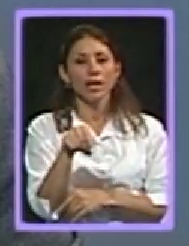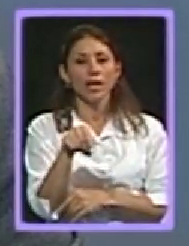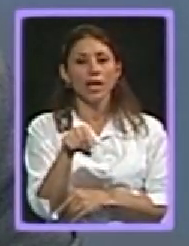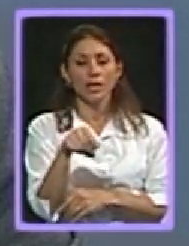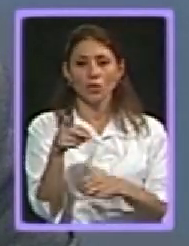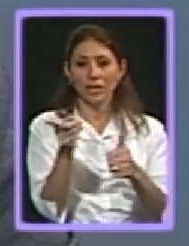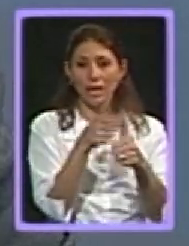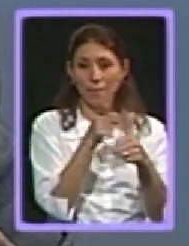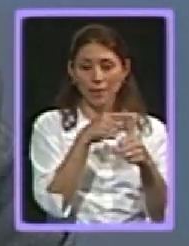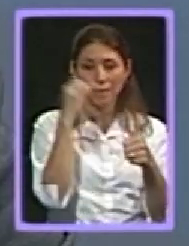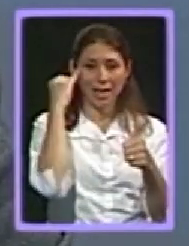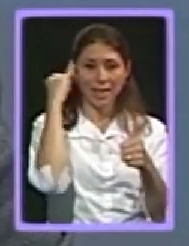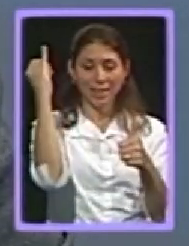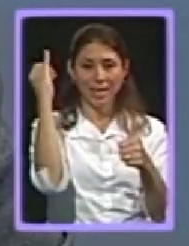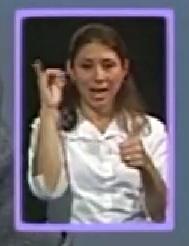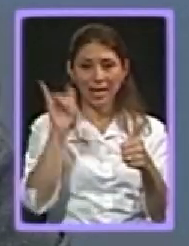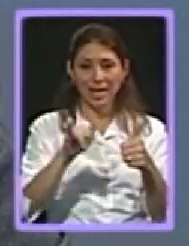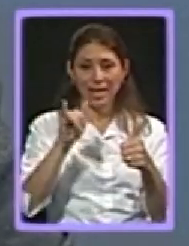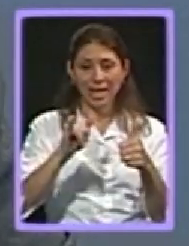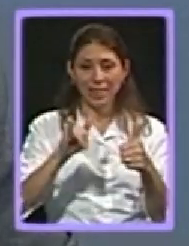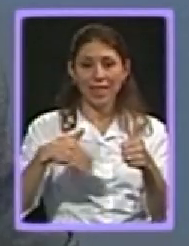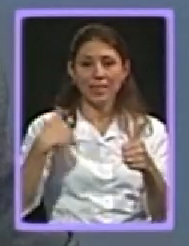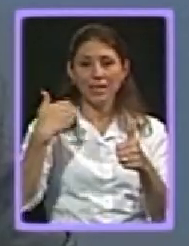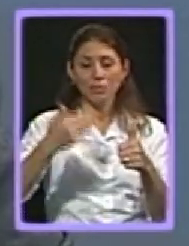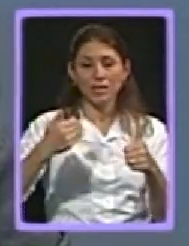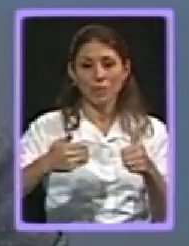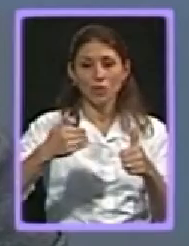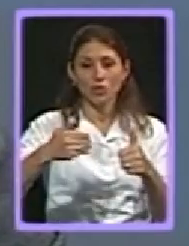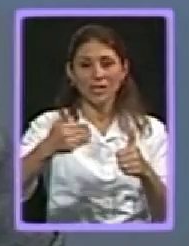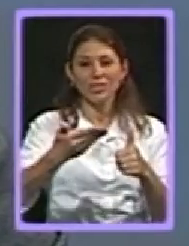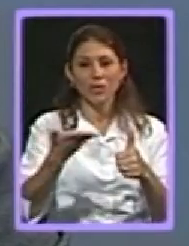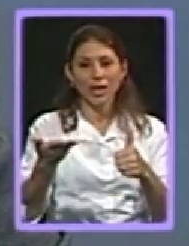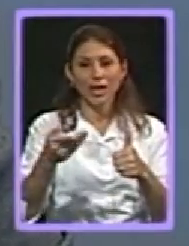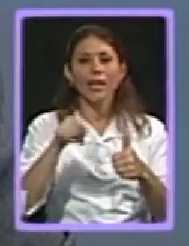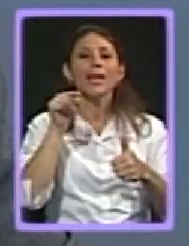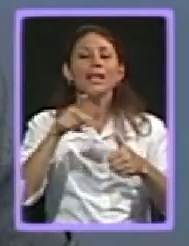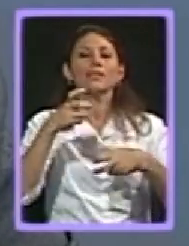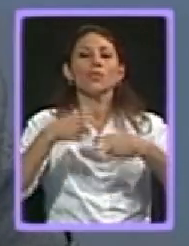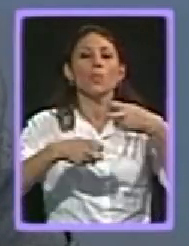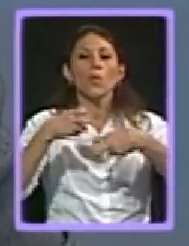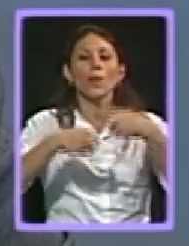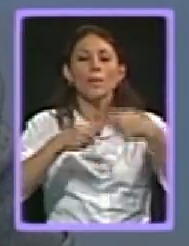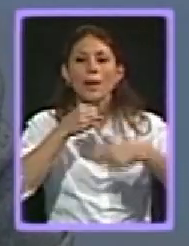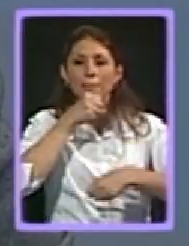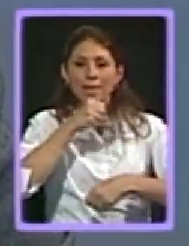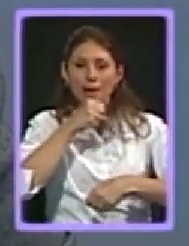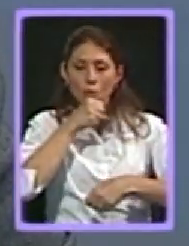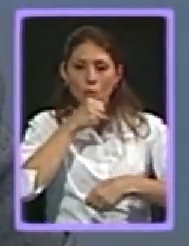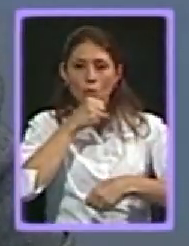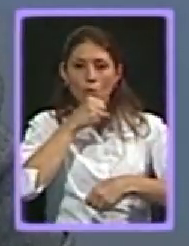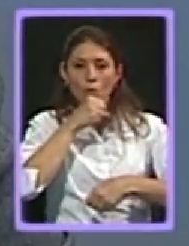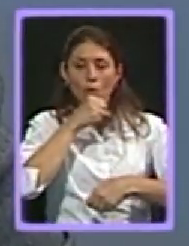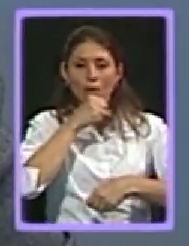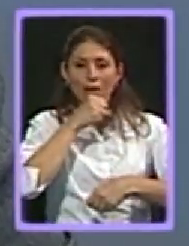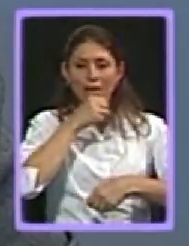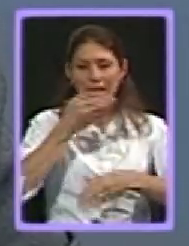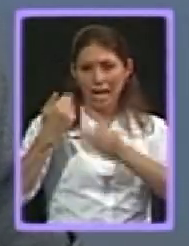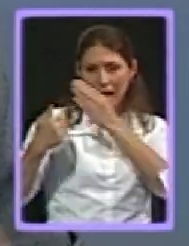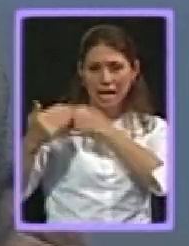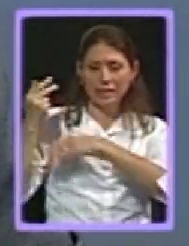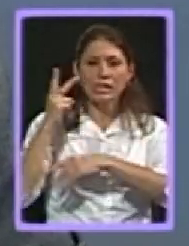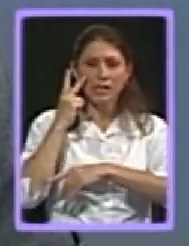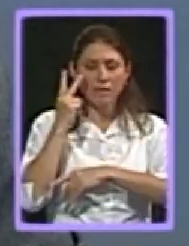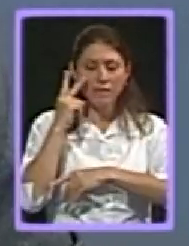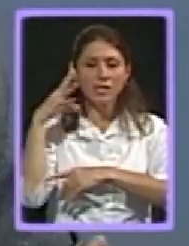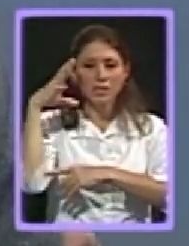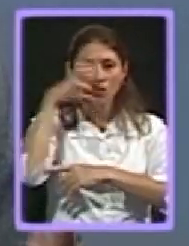la primera idea que queda después de ese proceso es, pues, es un problema viejo que se ha venido señalando y que